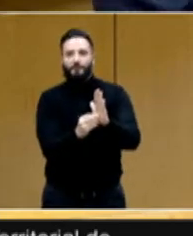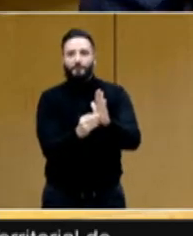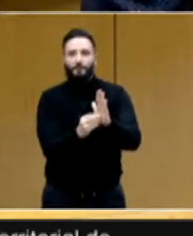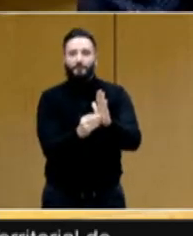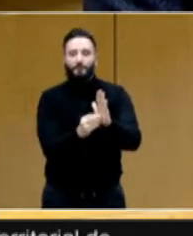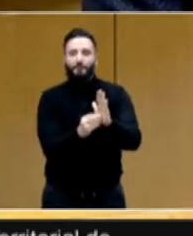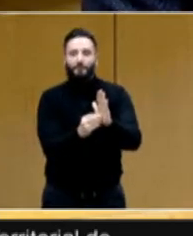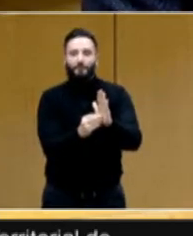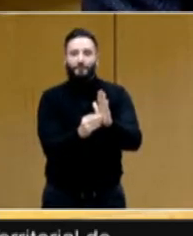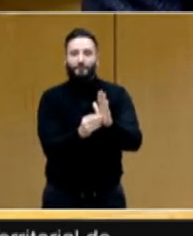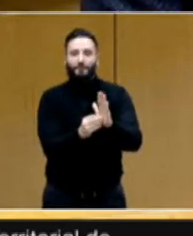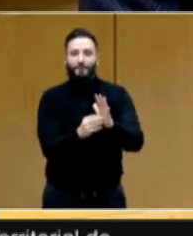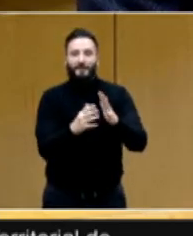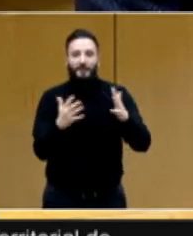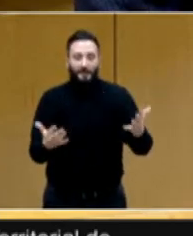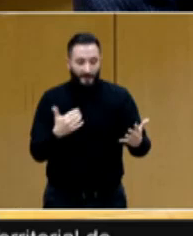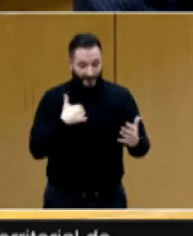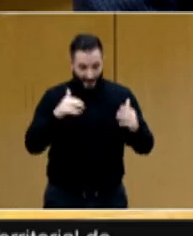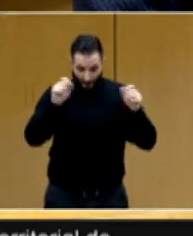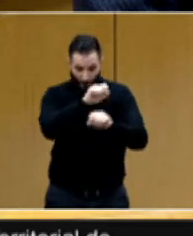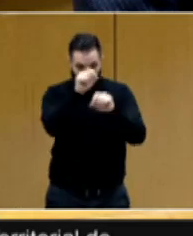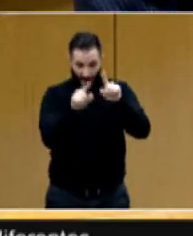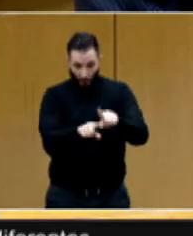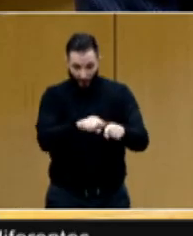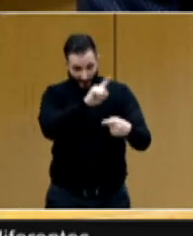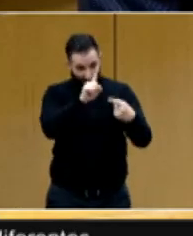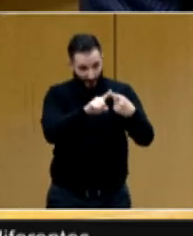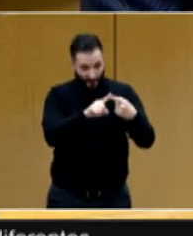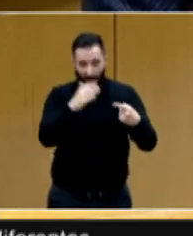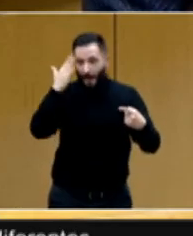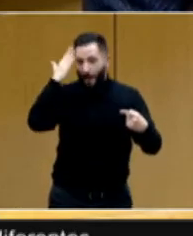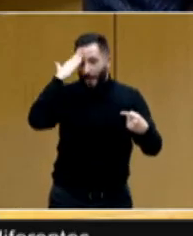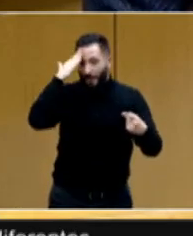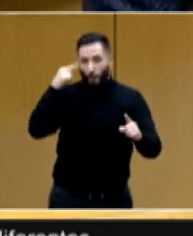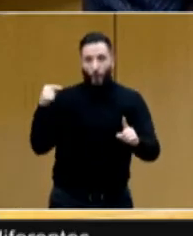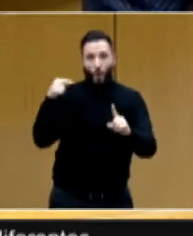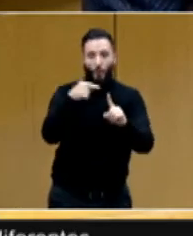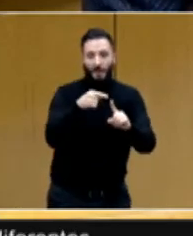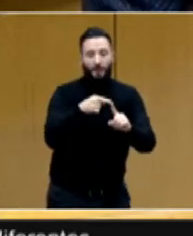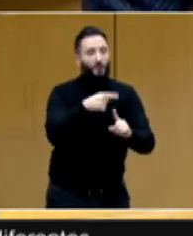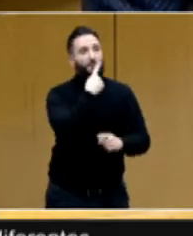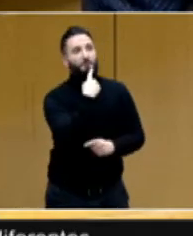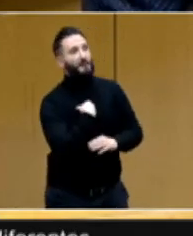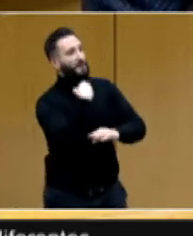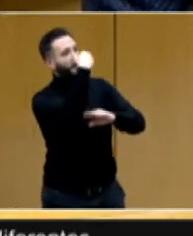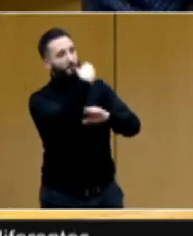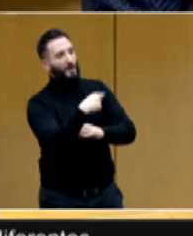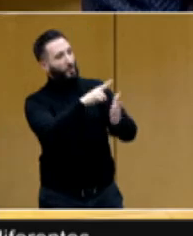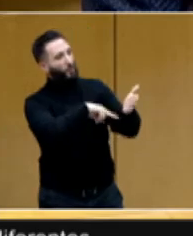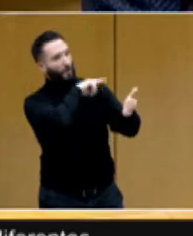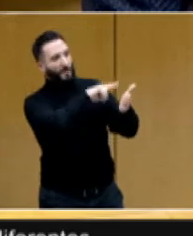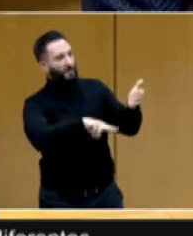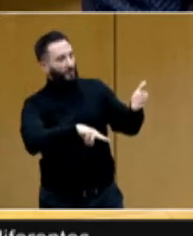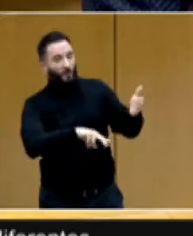entrando ya en las preguntas la primera de ellas los principios y objetivos nos los marca la propia la propia convención los dos primeros apartados